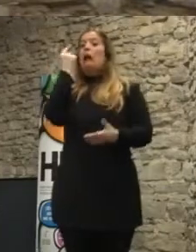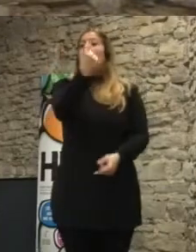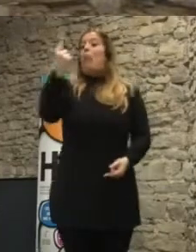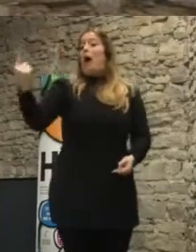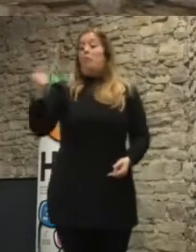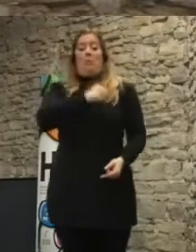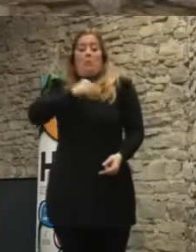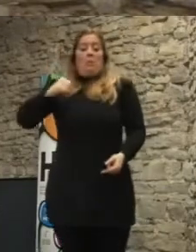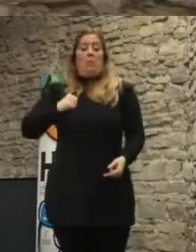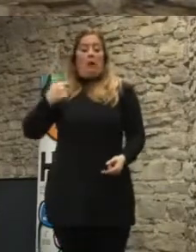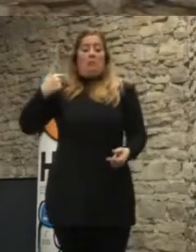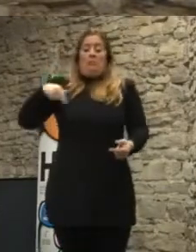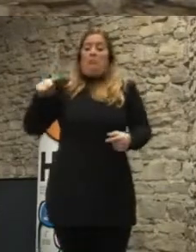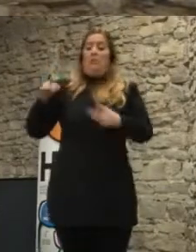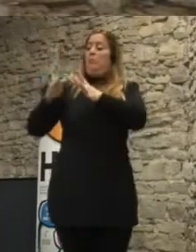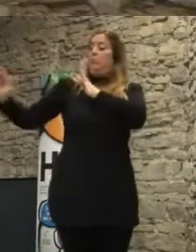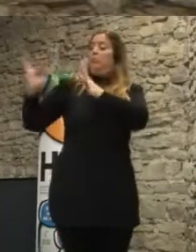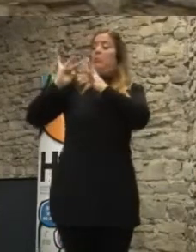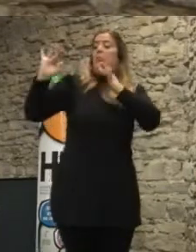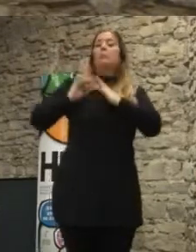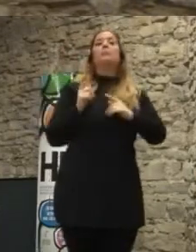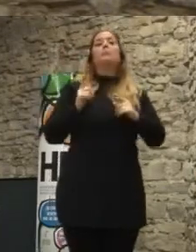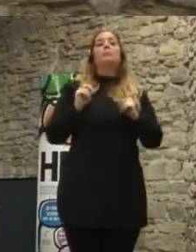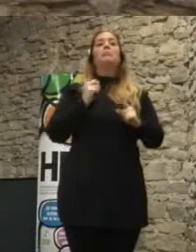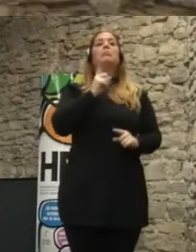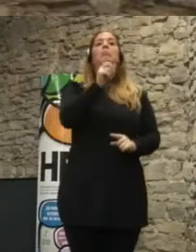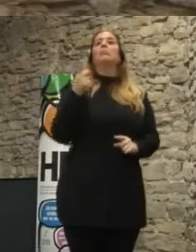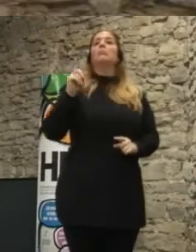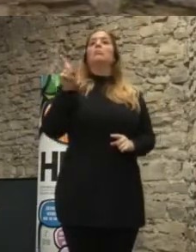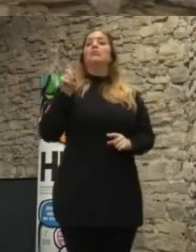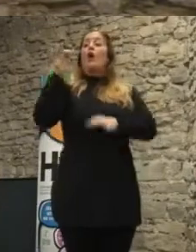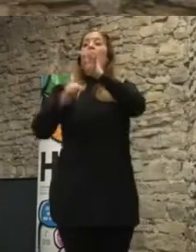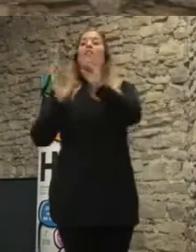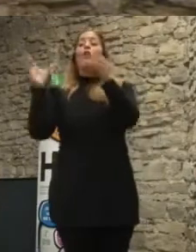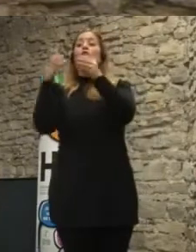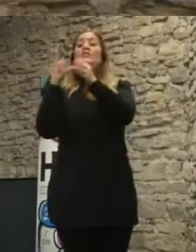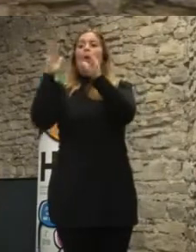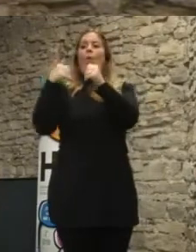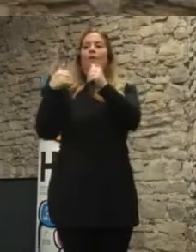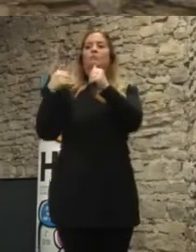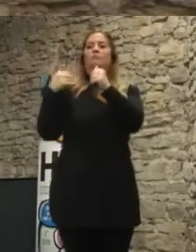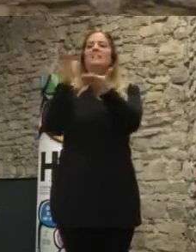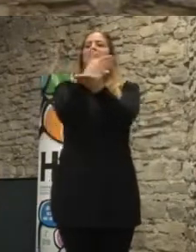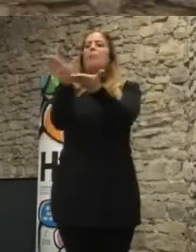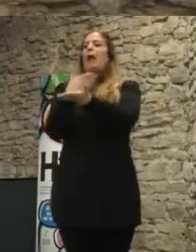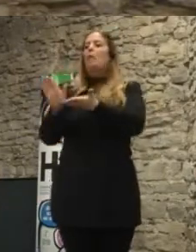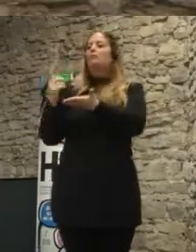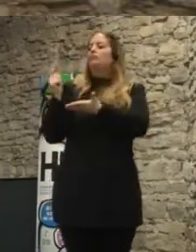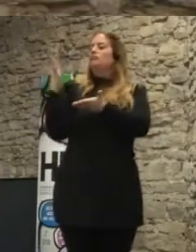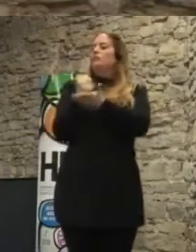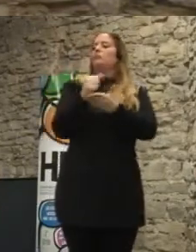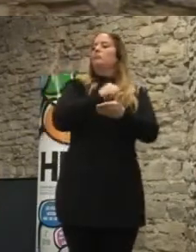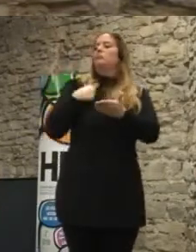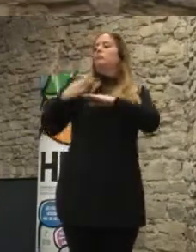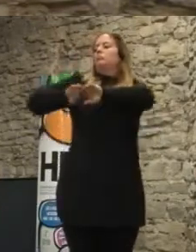nuestra cuenta, sin ninguna conexión, sin ninguna forma de organización colectiva, cómo, ¿no? desde el terminal del ordenador,